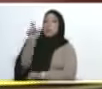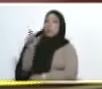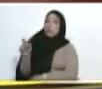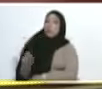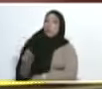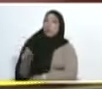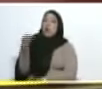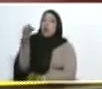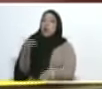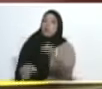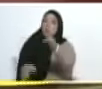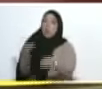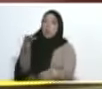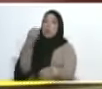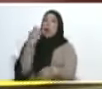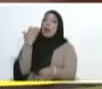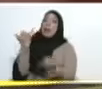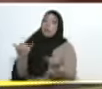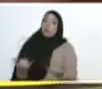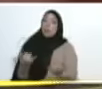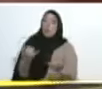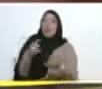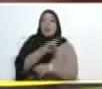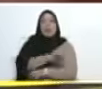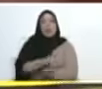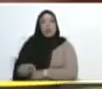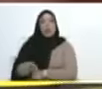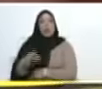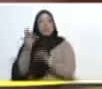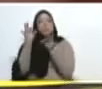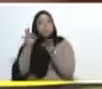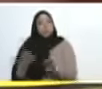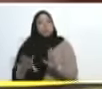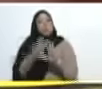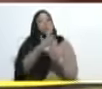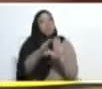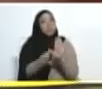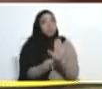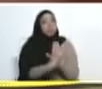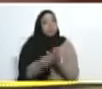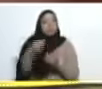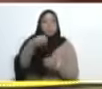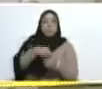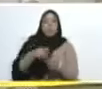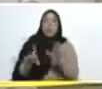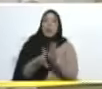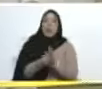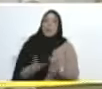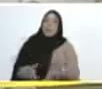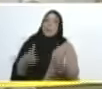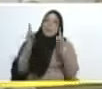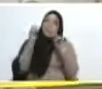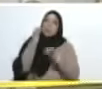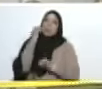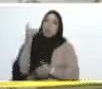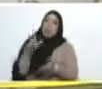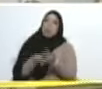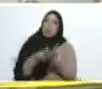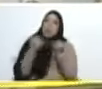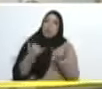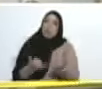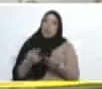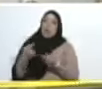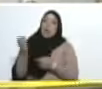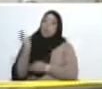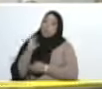Tribunal Supremo de Justicia dictaminó la constitucionalidad de esa ley ya